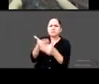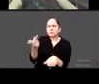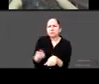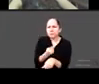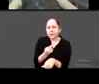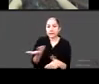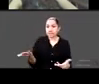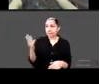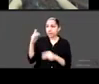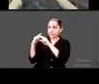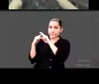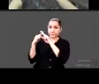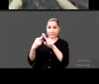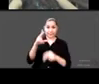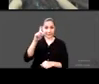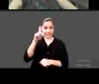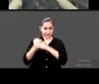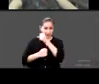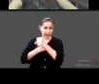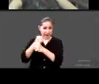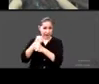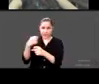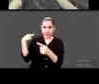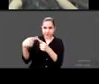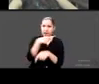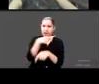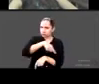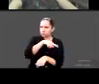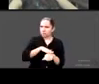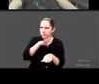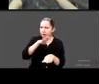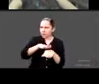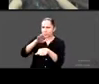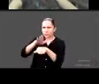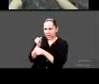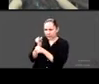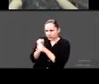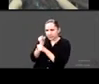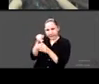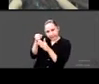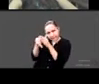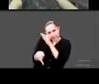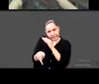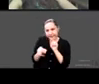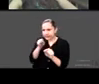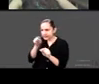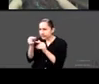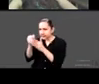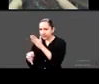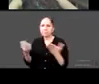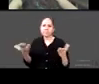donde se ha hecho una investigación muy fina, amplia, profunda. Entonces, autores como White y